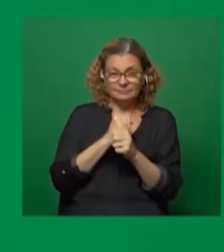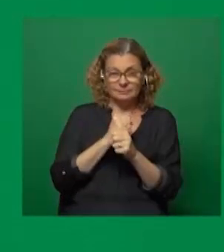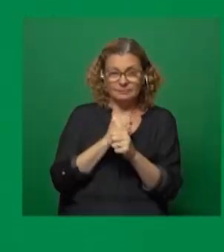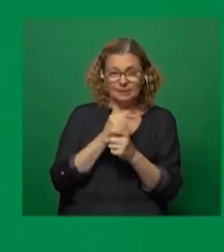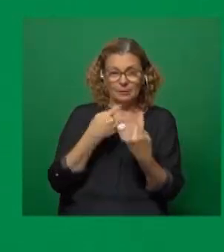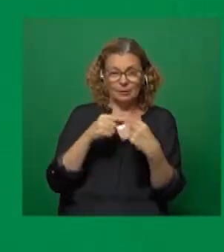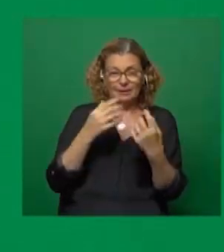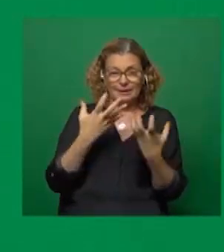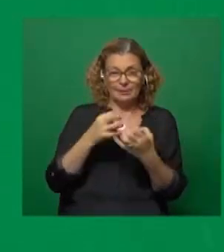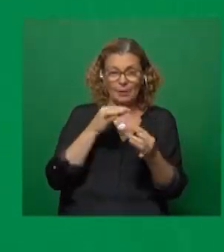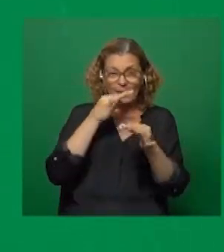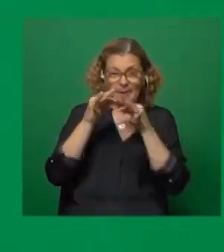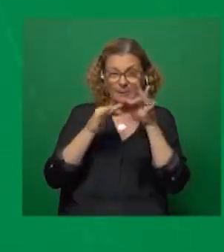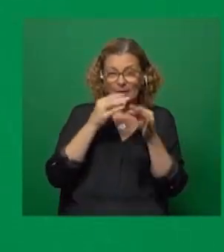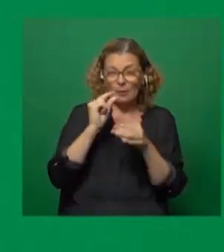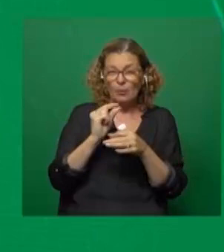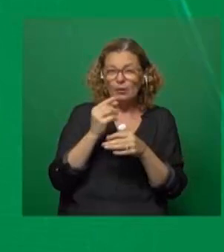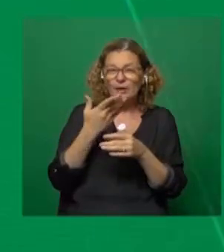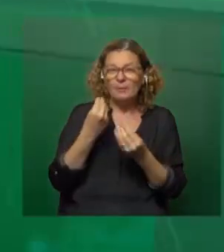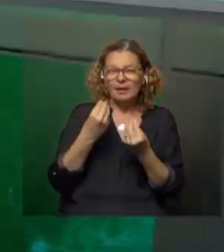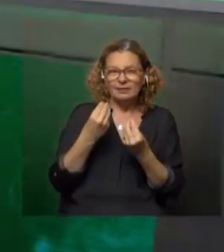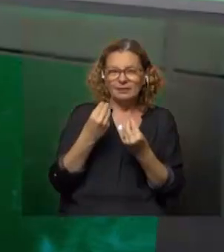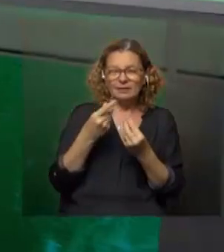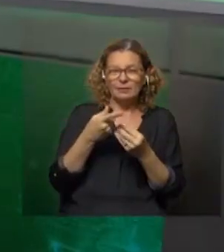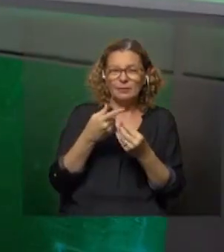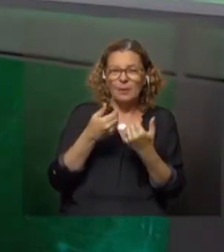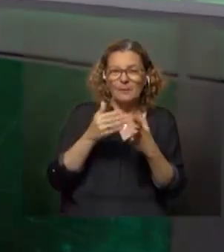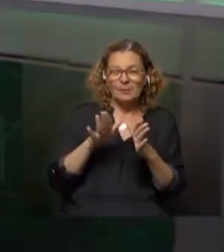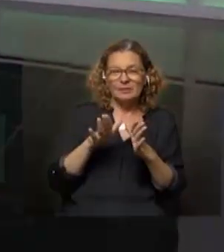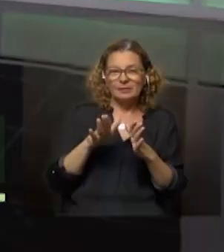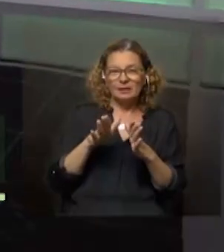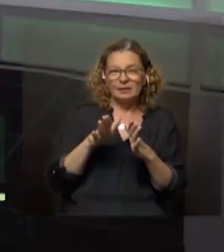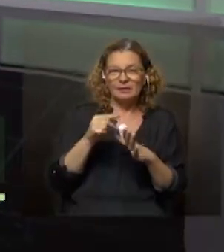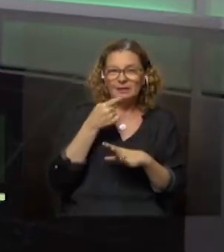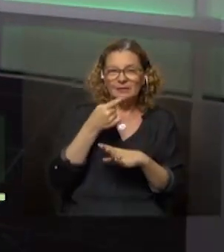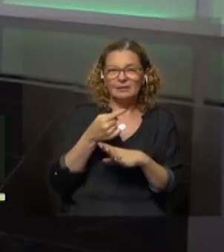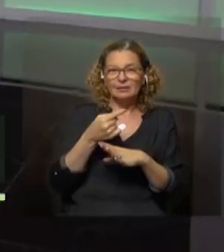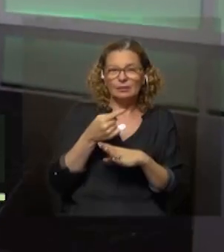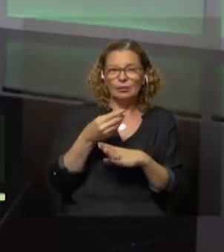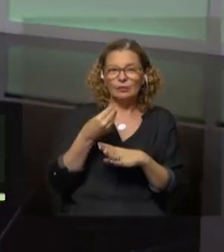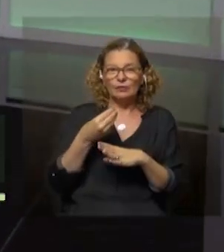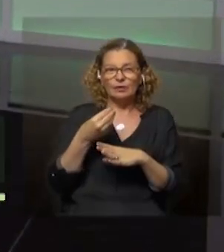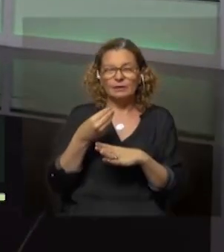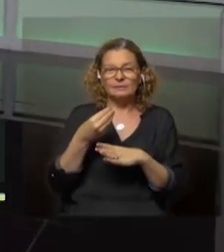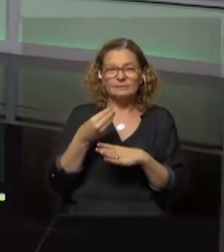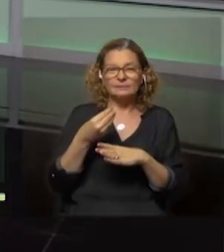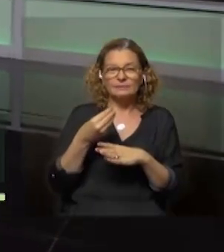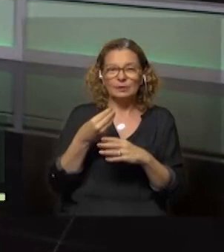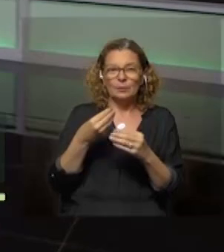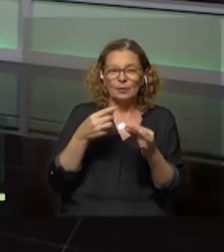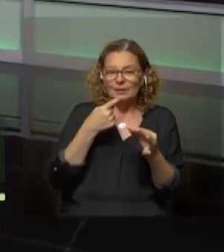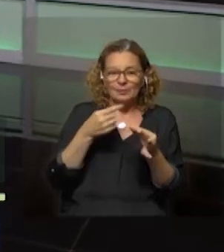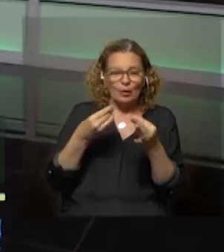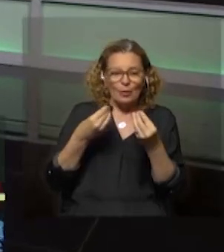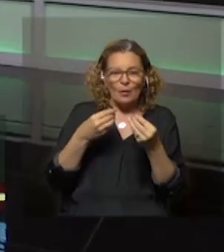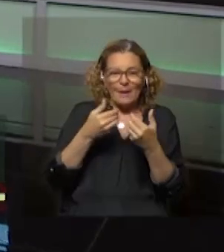y por eso queríamos explicarles un poco qué es lo que está sucediendo vamos a arrancar comentando bueno Cuál fue el hilo digamos